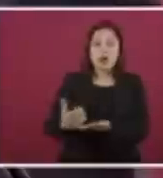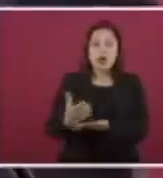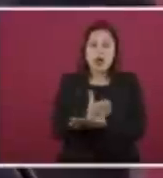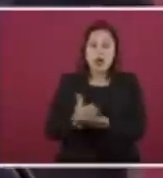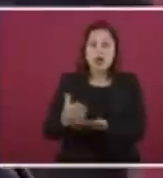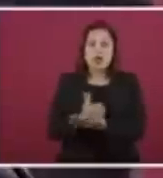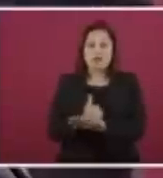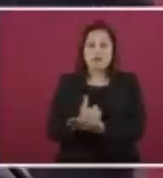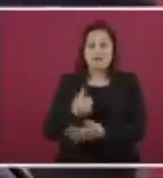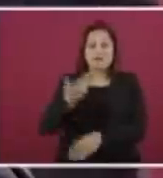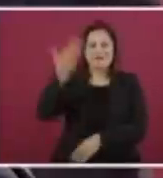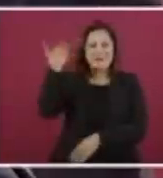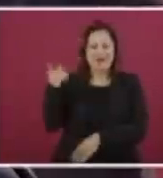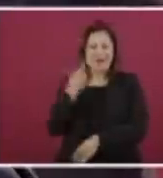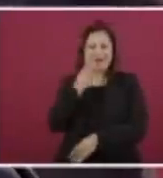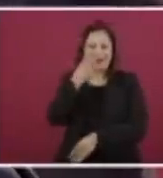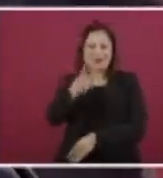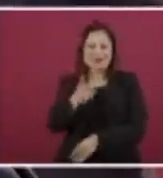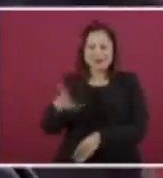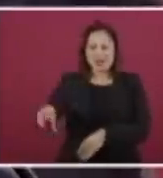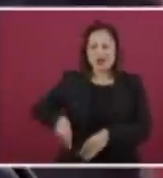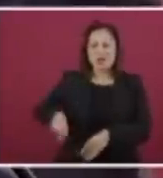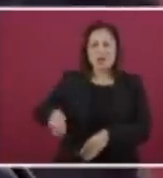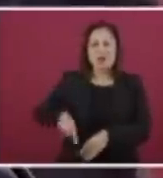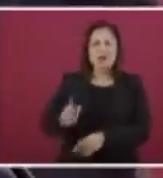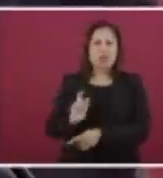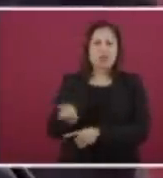gobierno mantenido y bueno para nada.